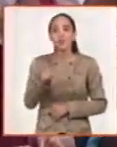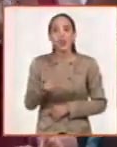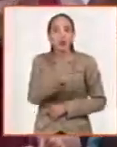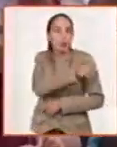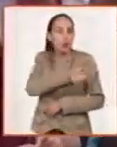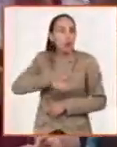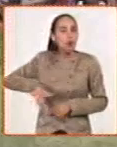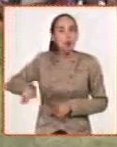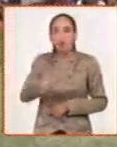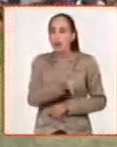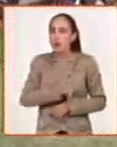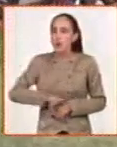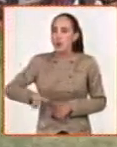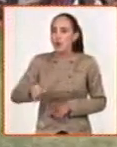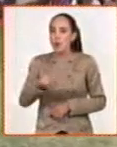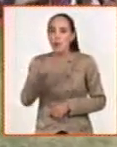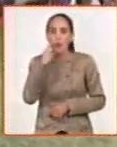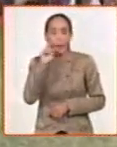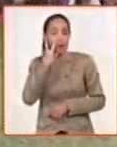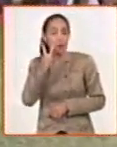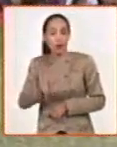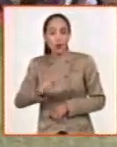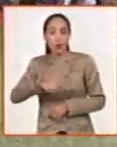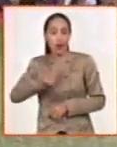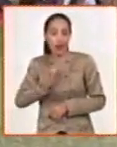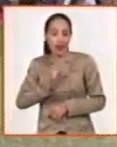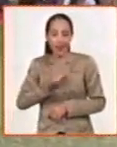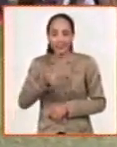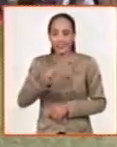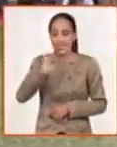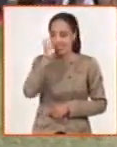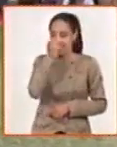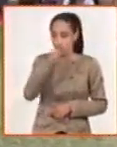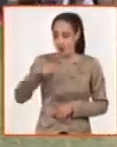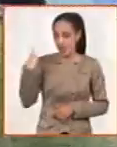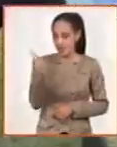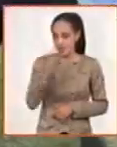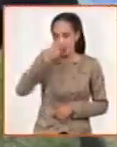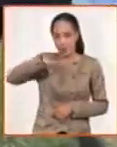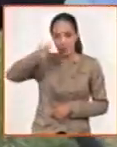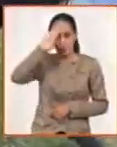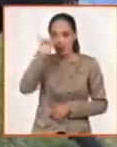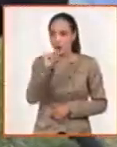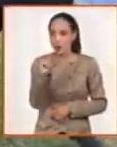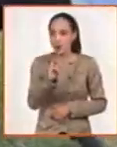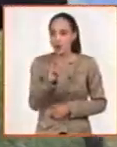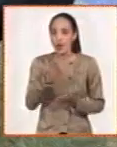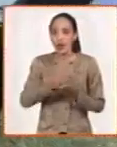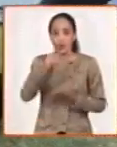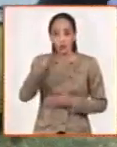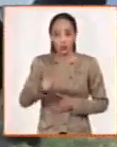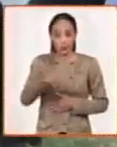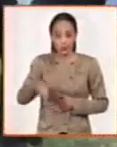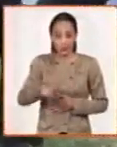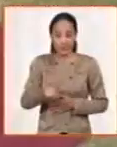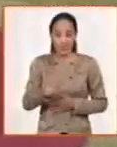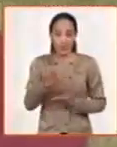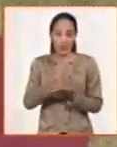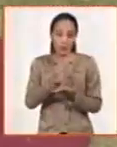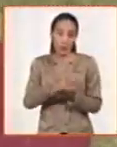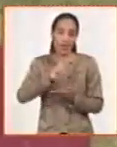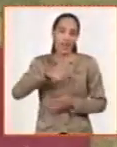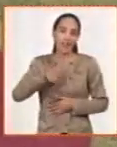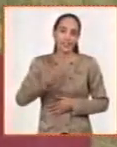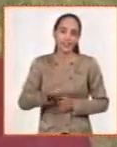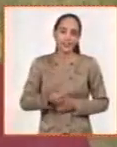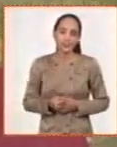también aplaudió las actuaciones del Circo Nacional de Cuba y de los alumnos del Sistema de Enseñanza Artística. El dúo